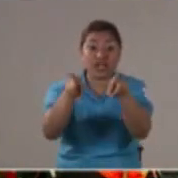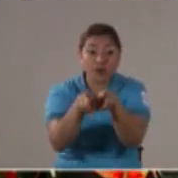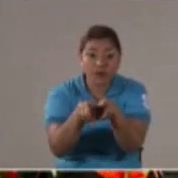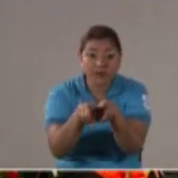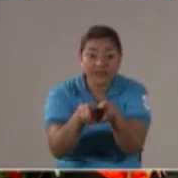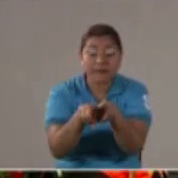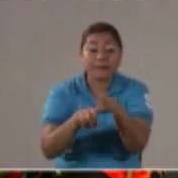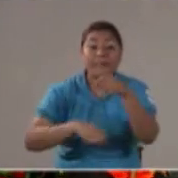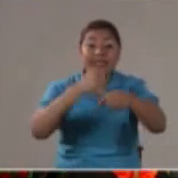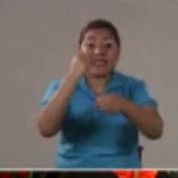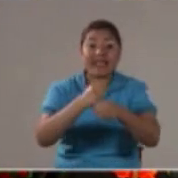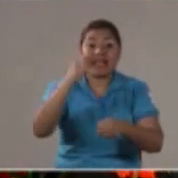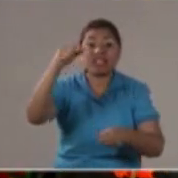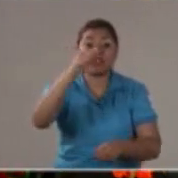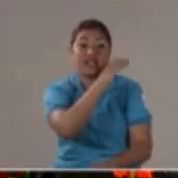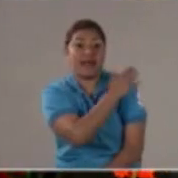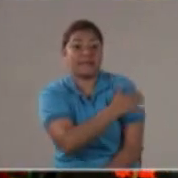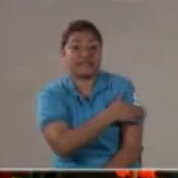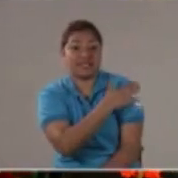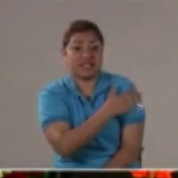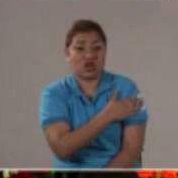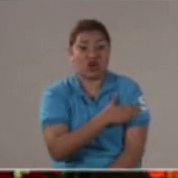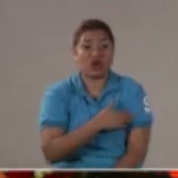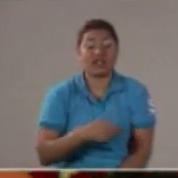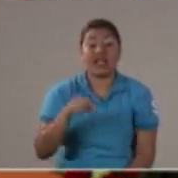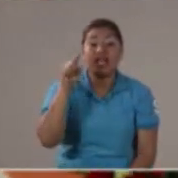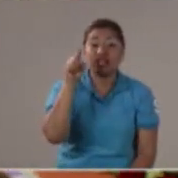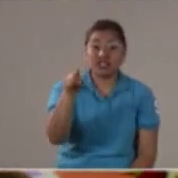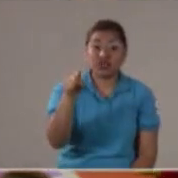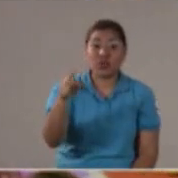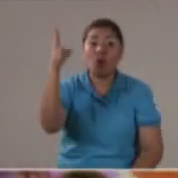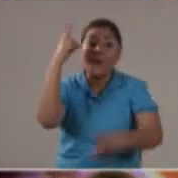de la misericordia. Entonces